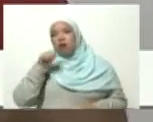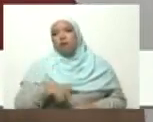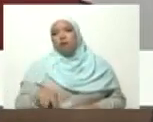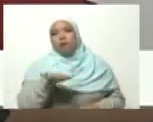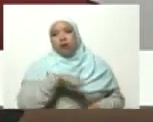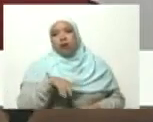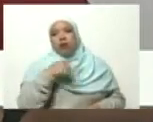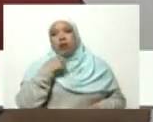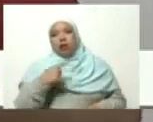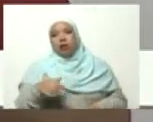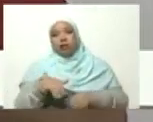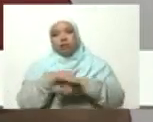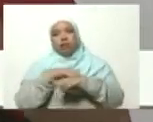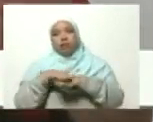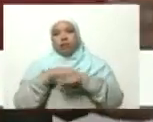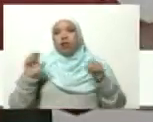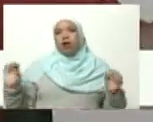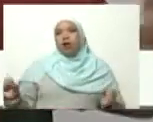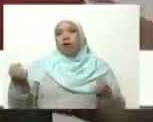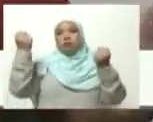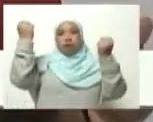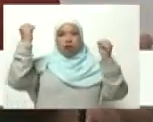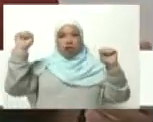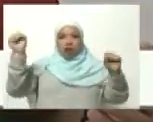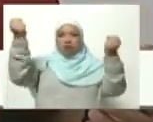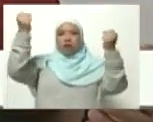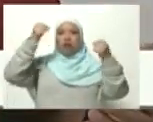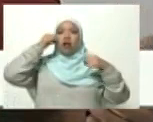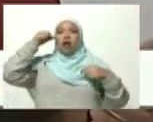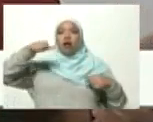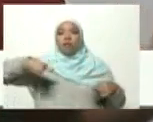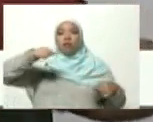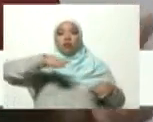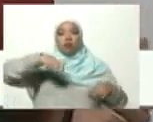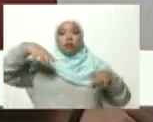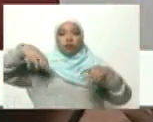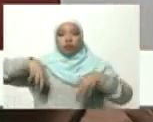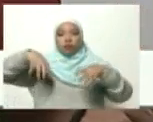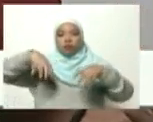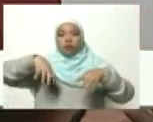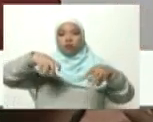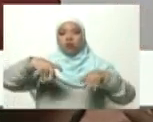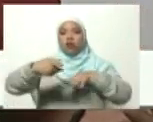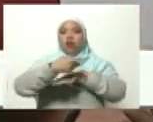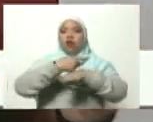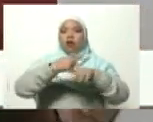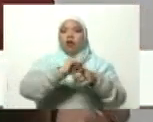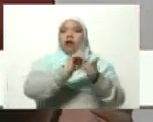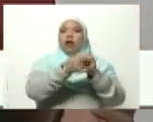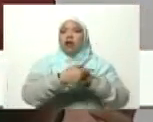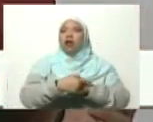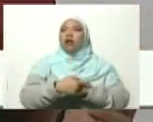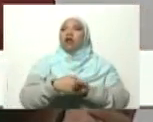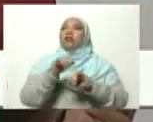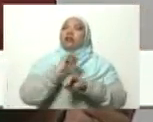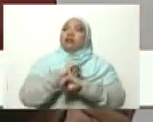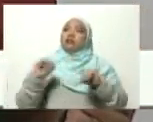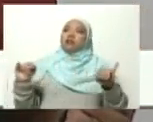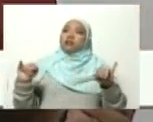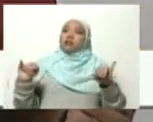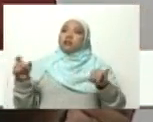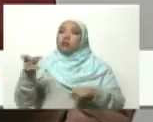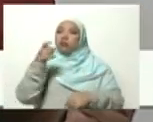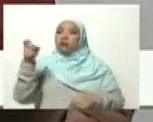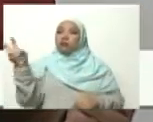Y iniciaron una gran campaña para promover la migración y después culpan al gobierno. Y al final, quien sale a buscar a